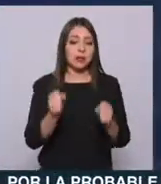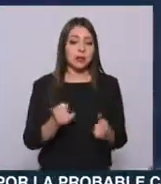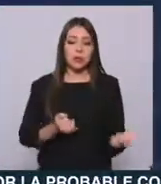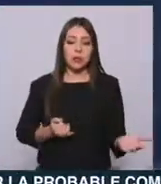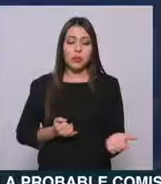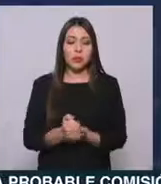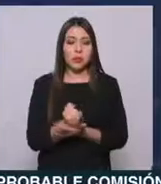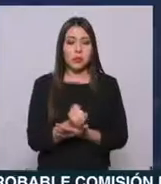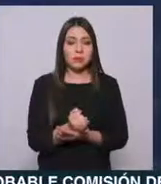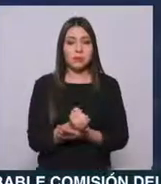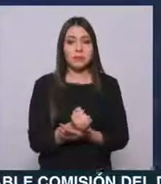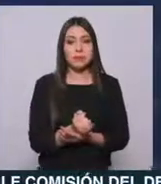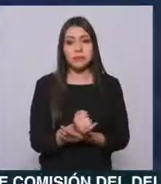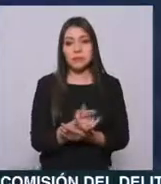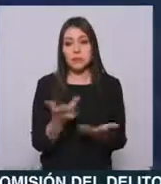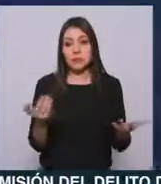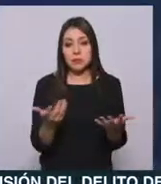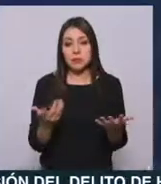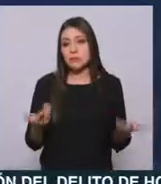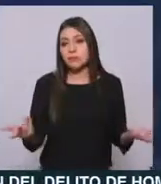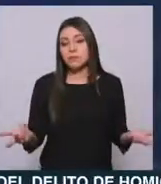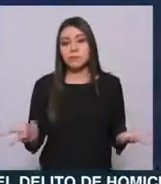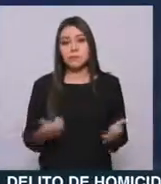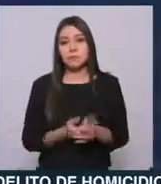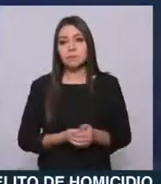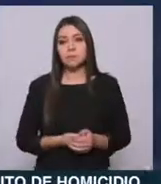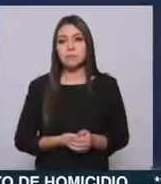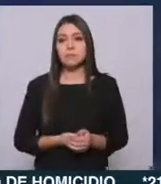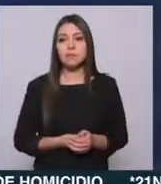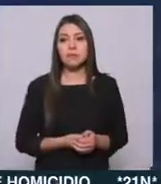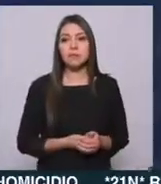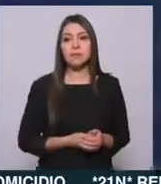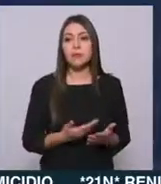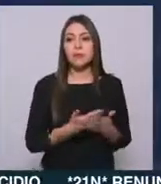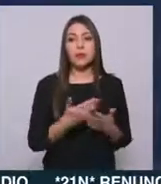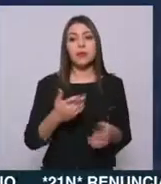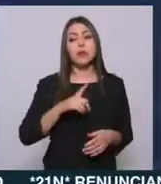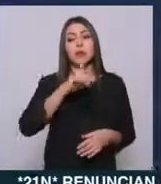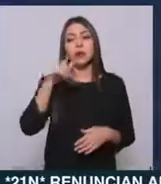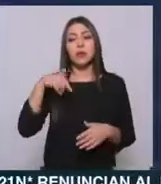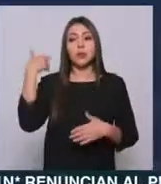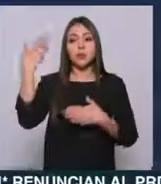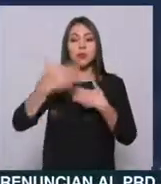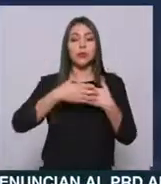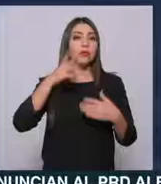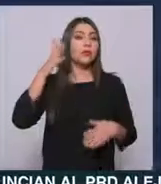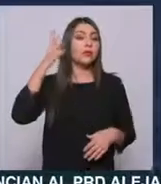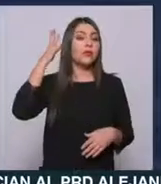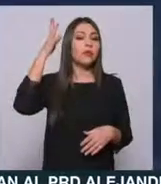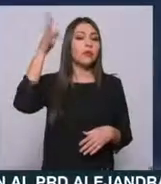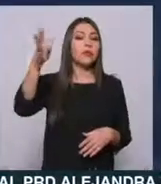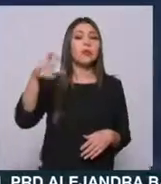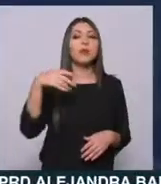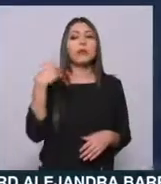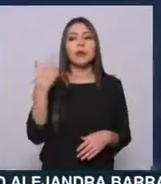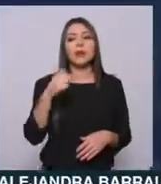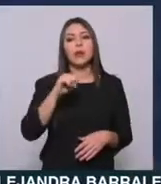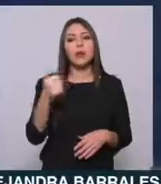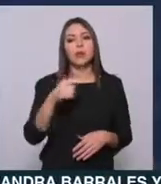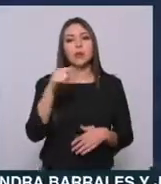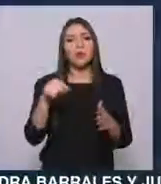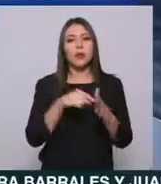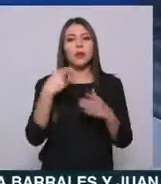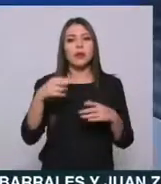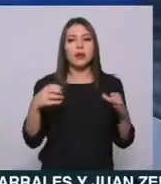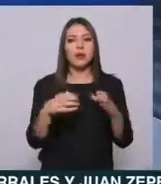personal hacerlo, pues no queda más que invitarlos a Futuro 21 y que valoren la plataforma que les dio